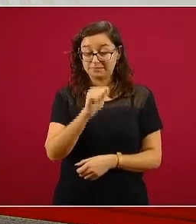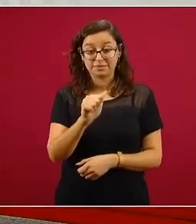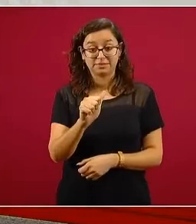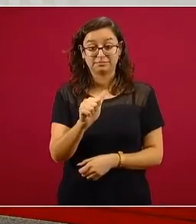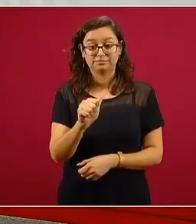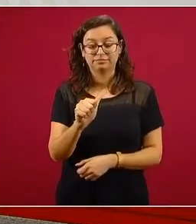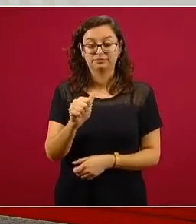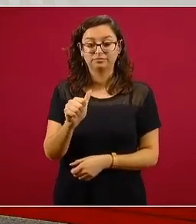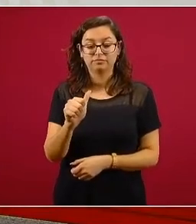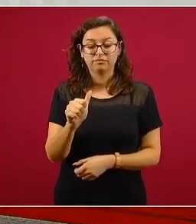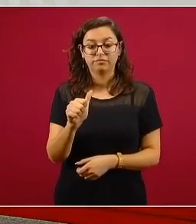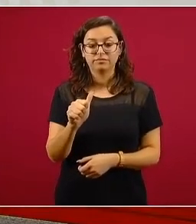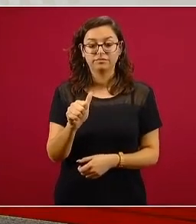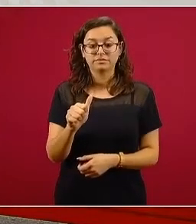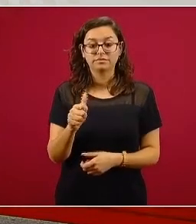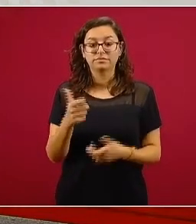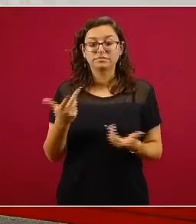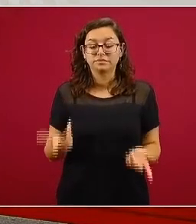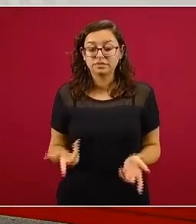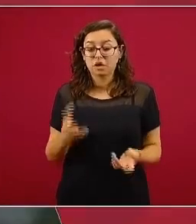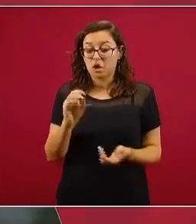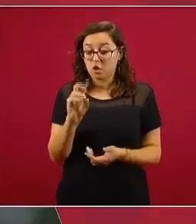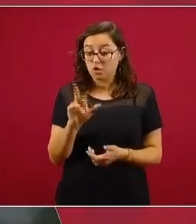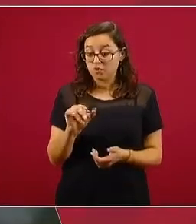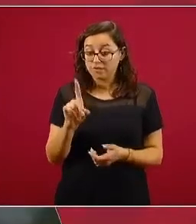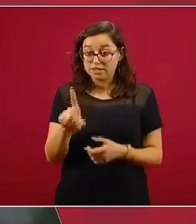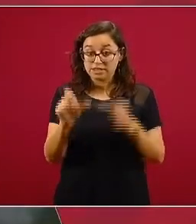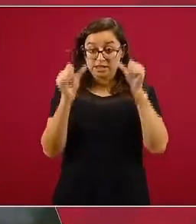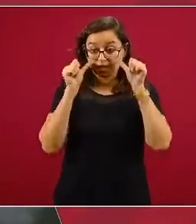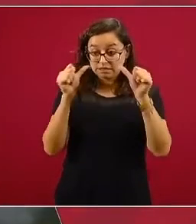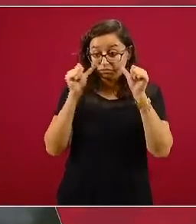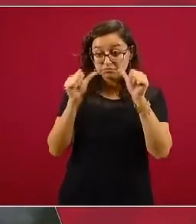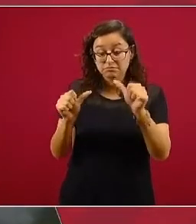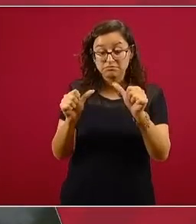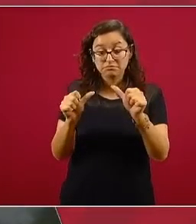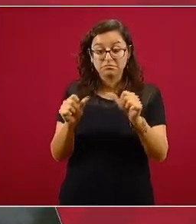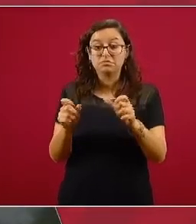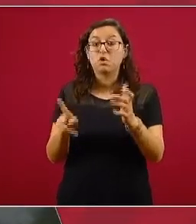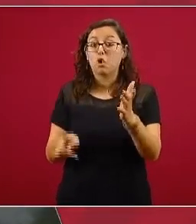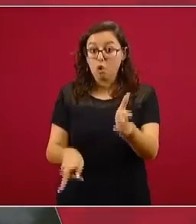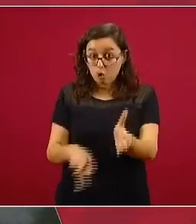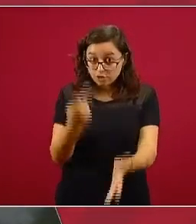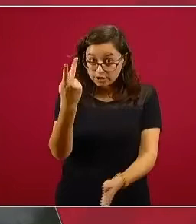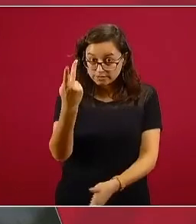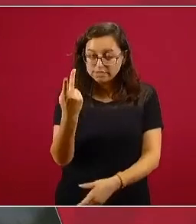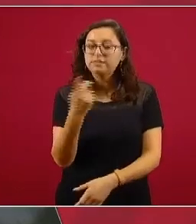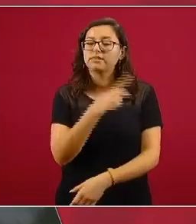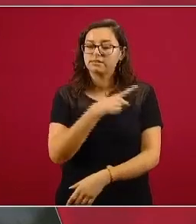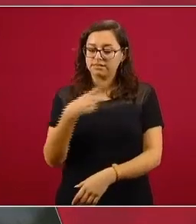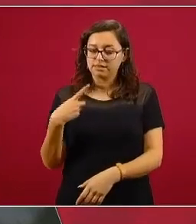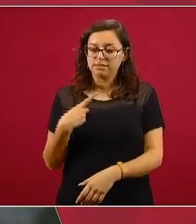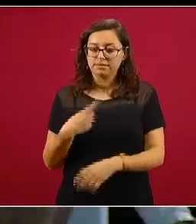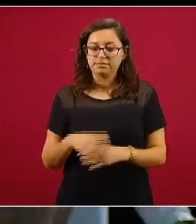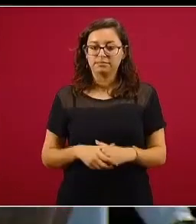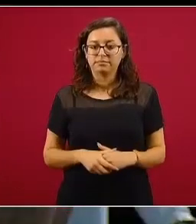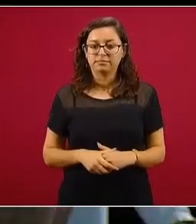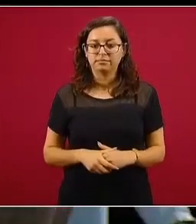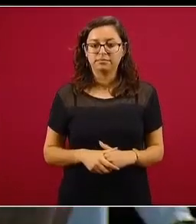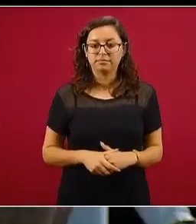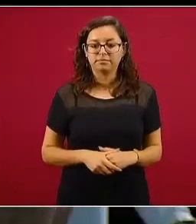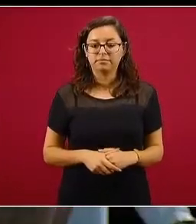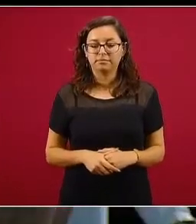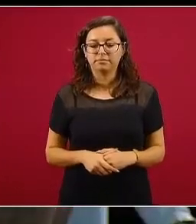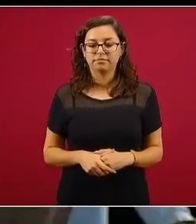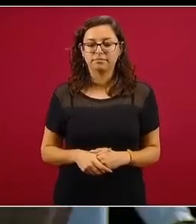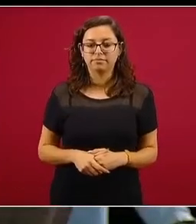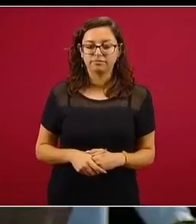de recuperar la atención COVID tienen que estar en todo momento disponibles. Perdón, entiendo, comentaba